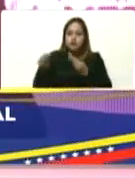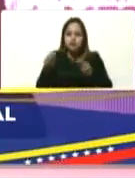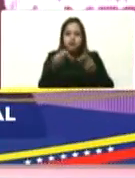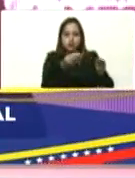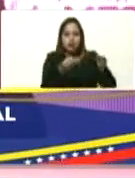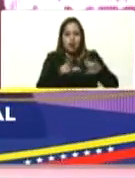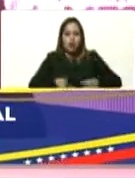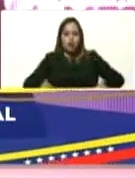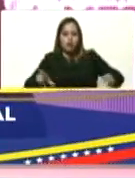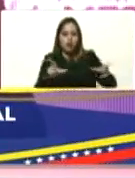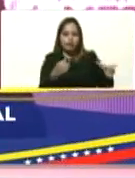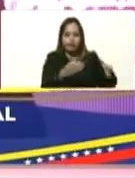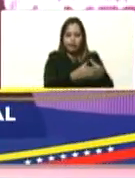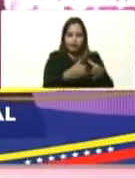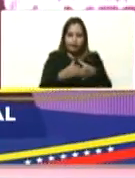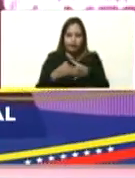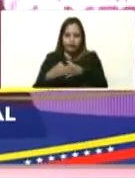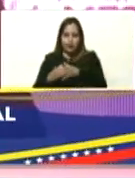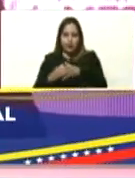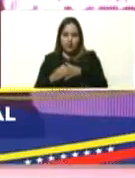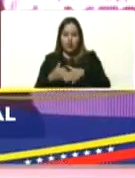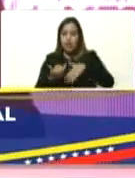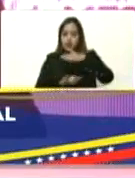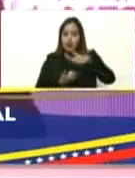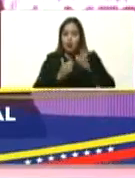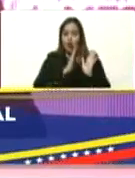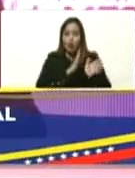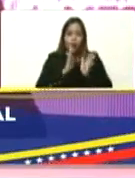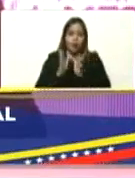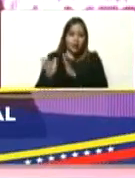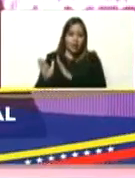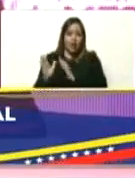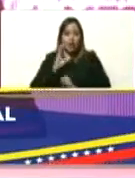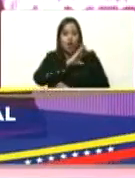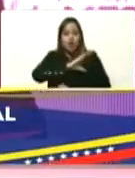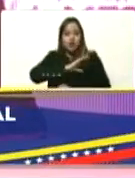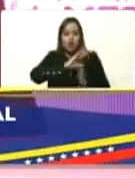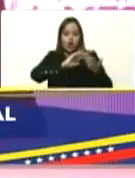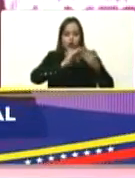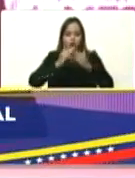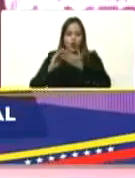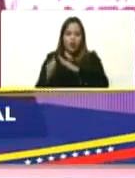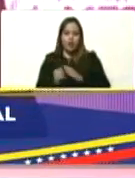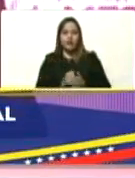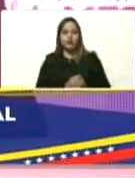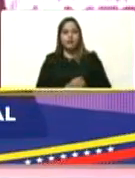núcleos, a todos los niveles de organización, de los consejos comunales,